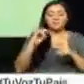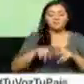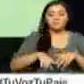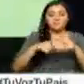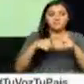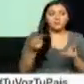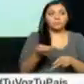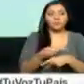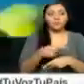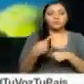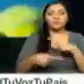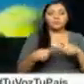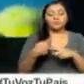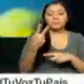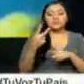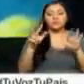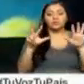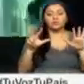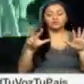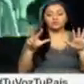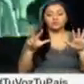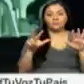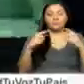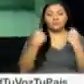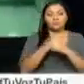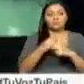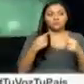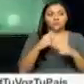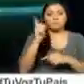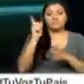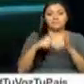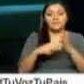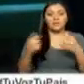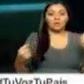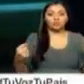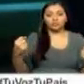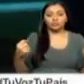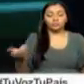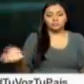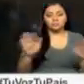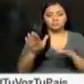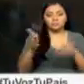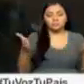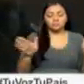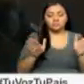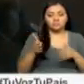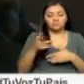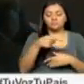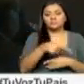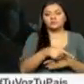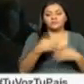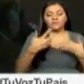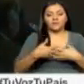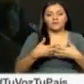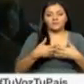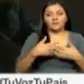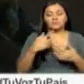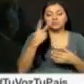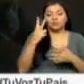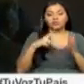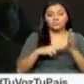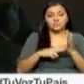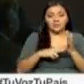28 de marzo con el ensamblaje de unos 1.000 automóviles en el primer año y alcanzar una meta de 10.000 unidades anuales para 2021.